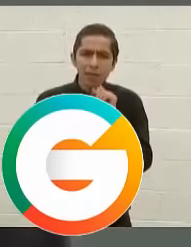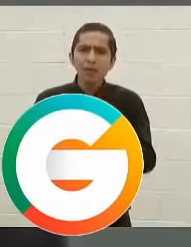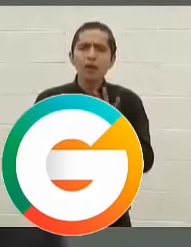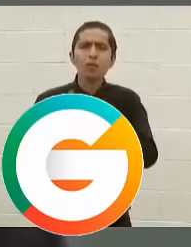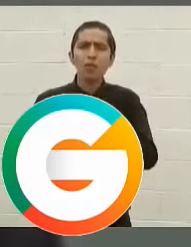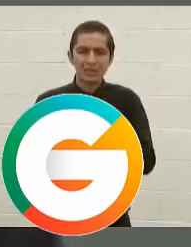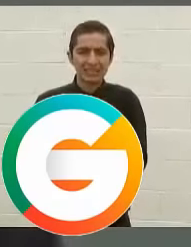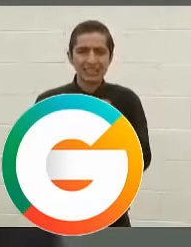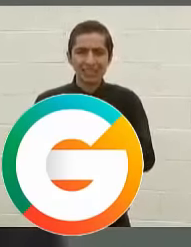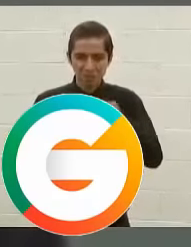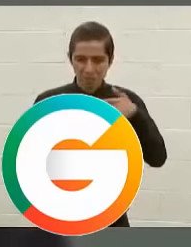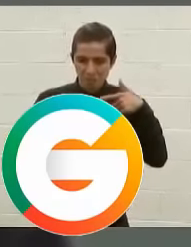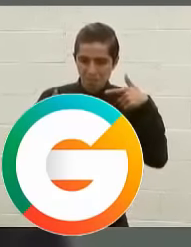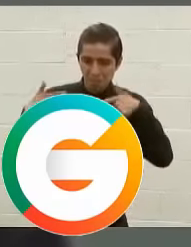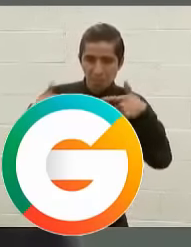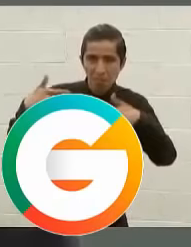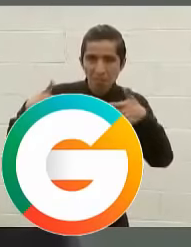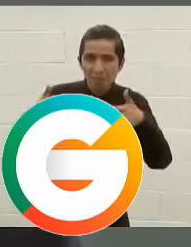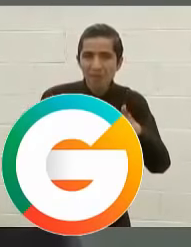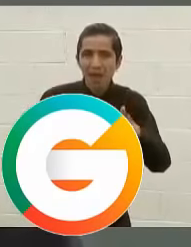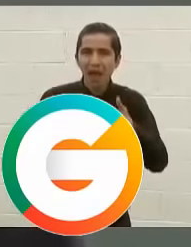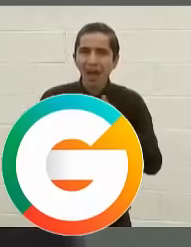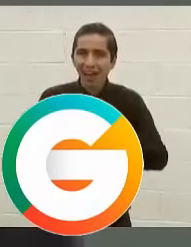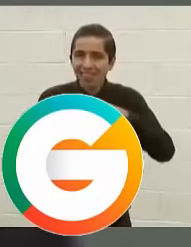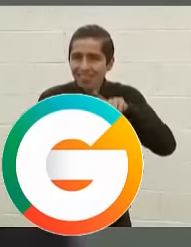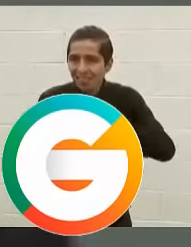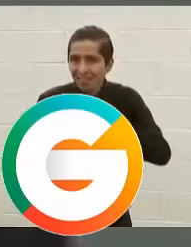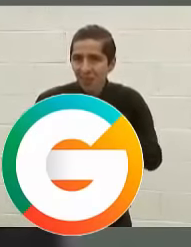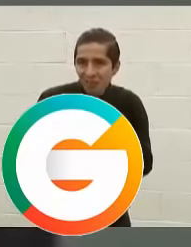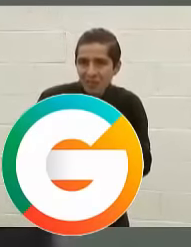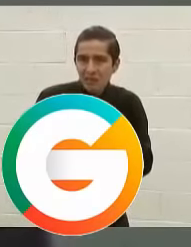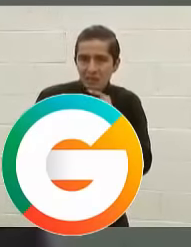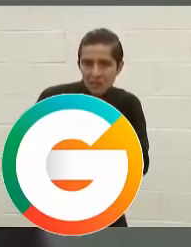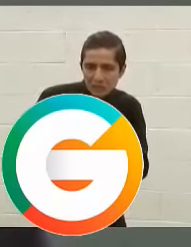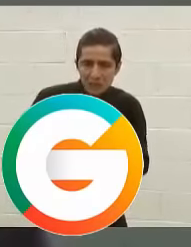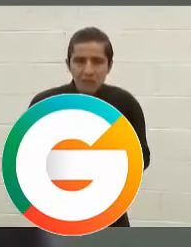este atentado se encuentre vinculado, lo